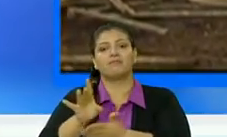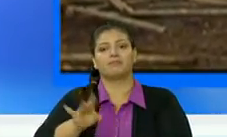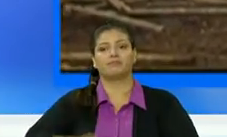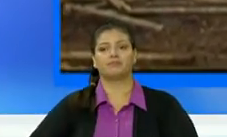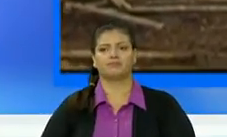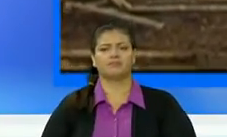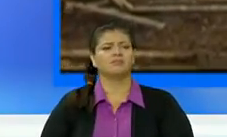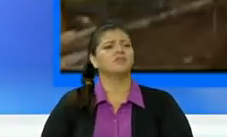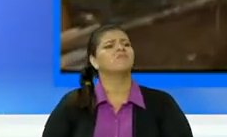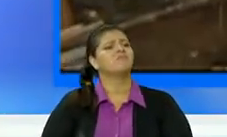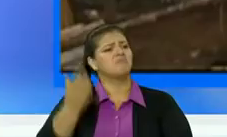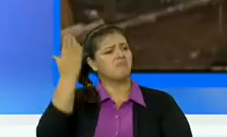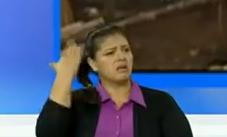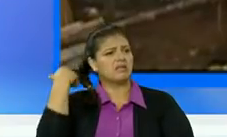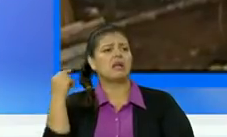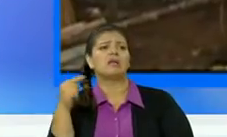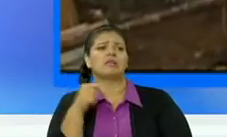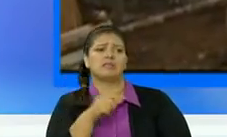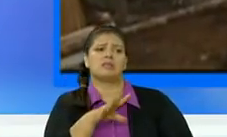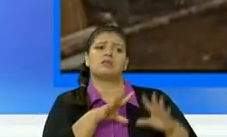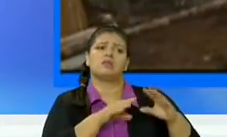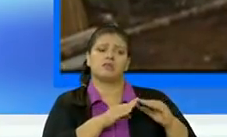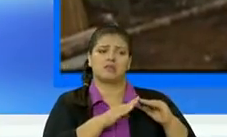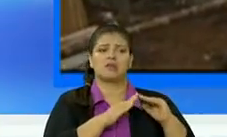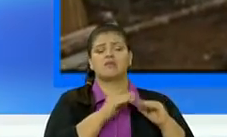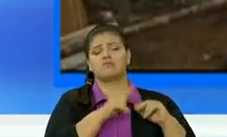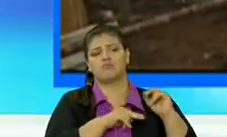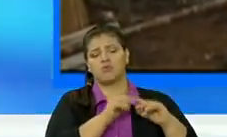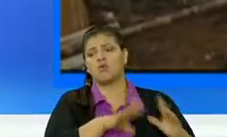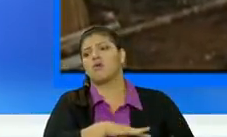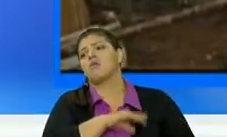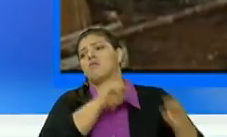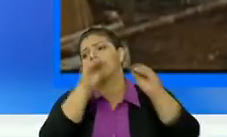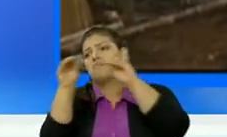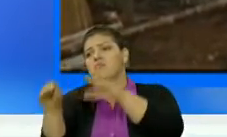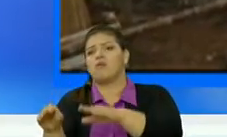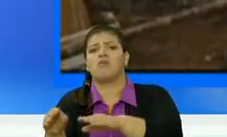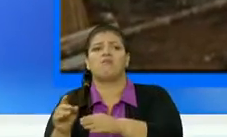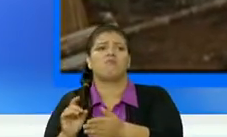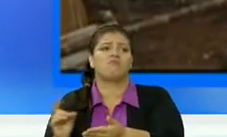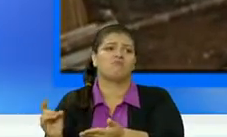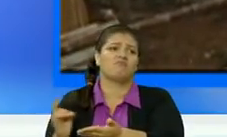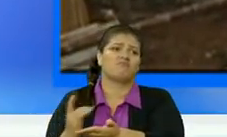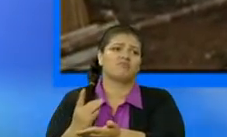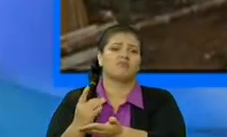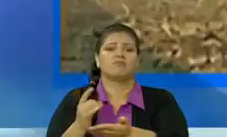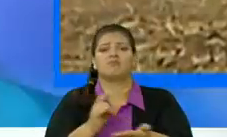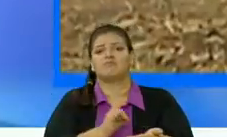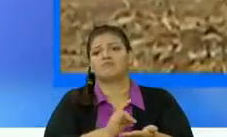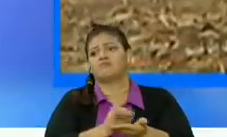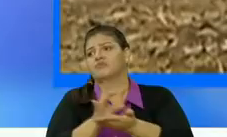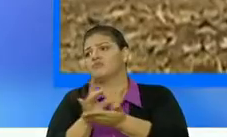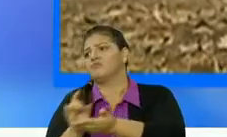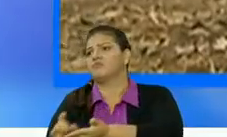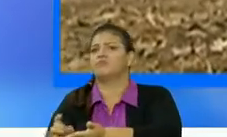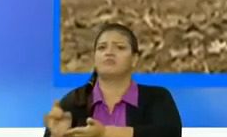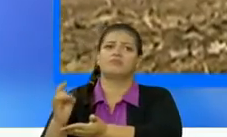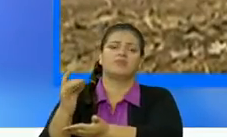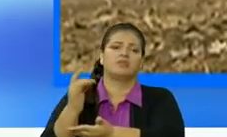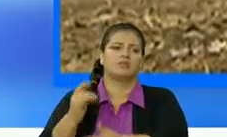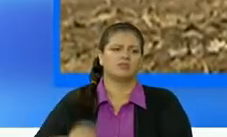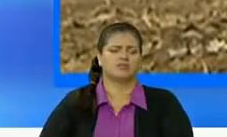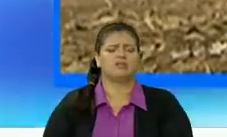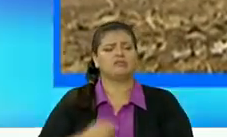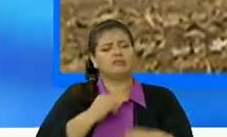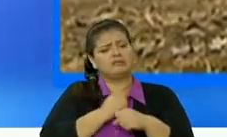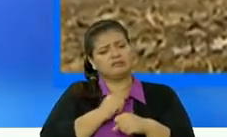para allá, después nos botaron para acá. Somos personas que nos ganamos al diario, hay gente que no trabaja aquí, gente que por ahí es un negocito